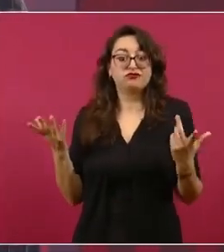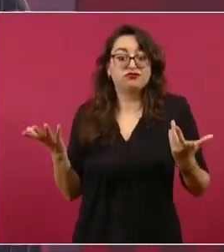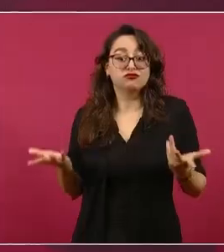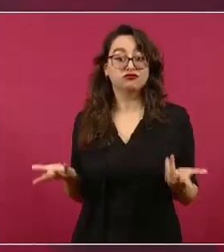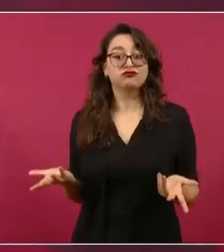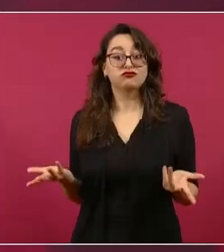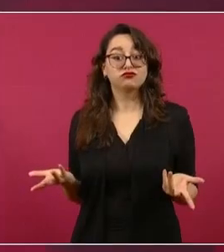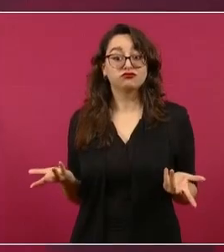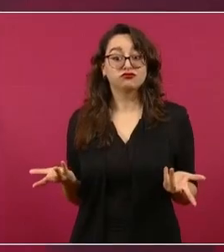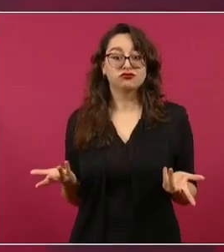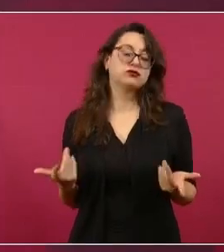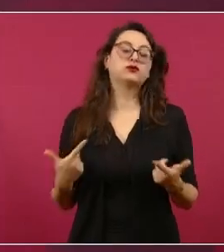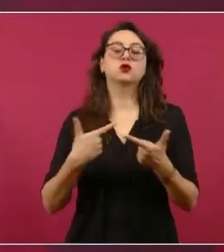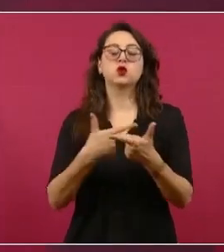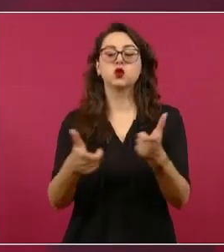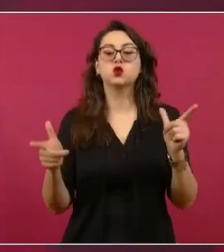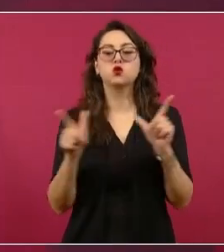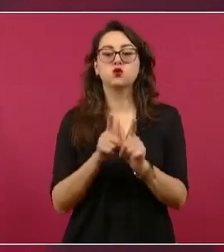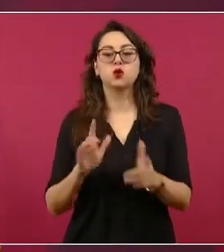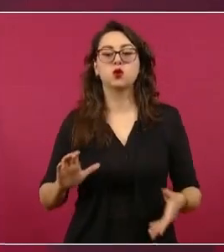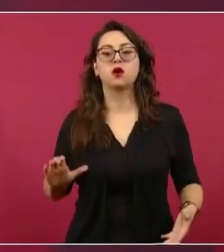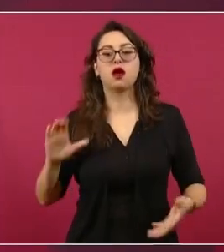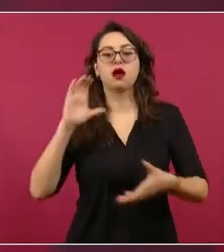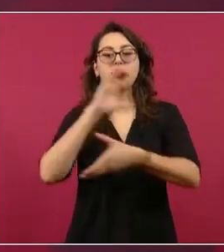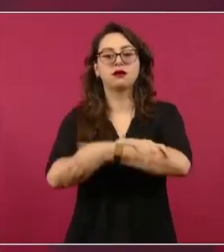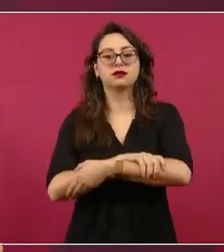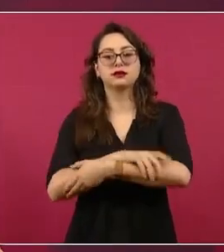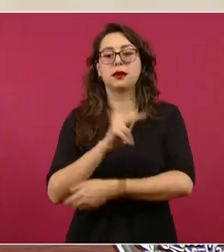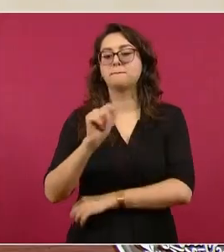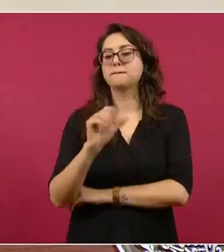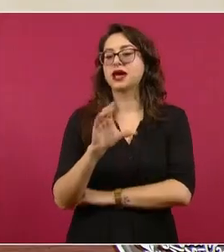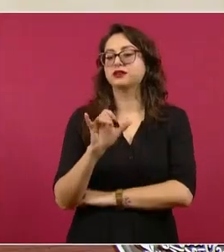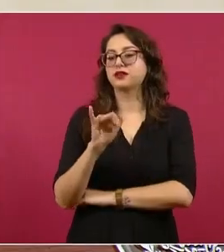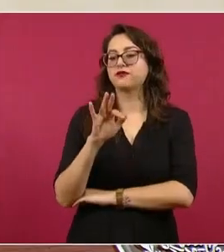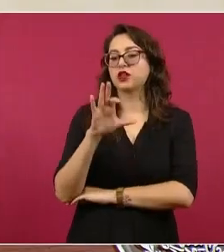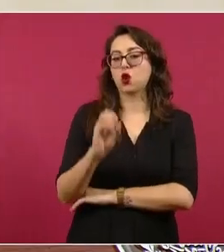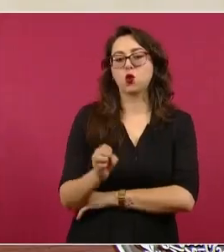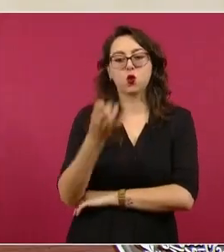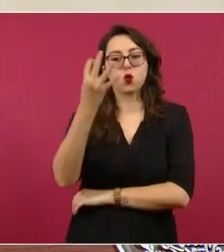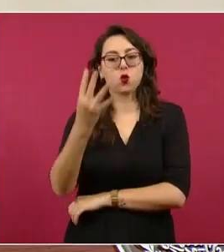este grupo que se llama Alianza del Pacífico.